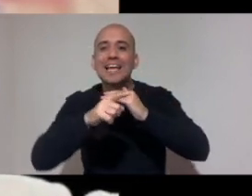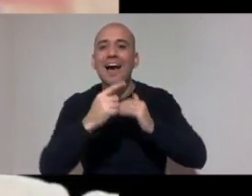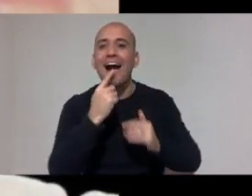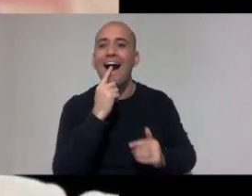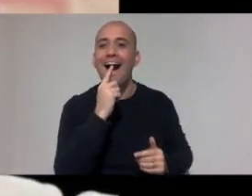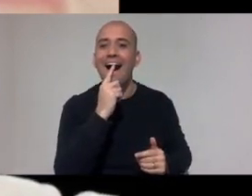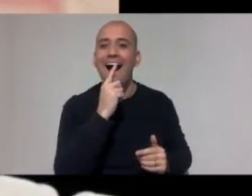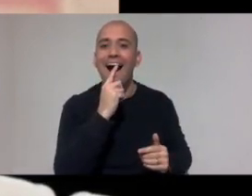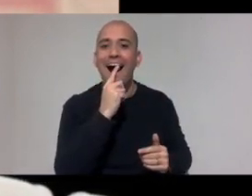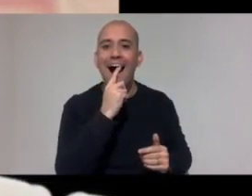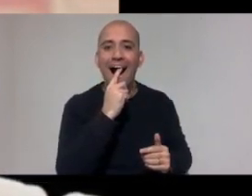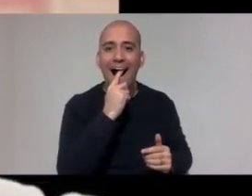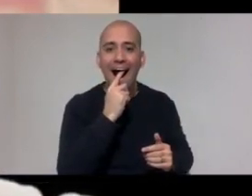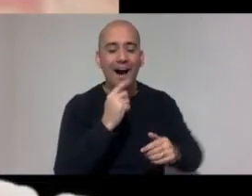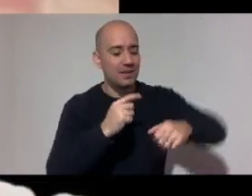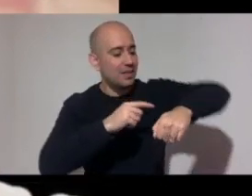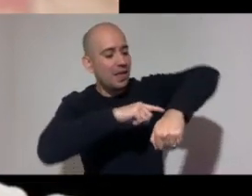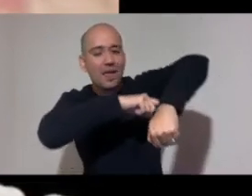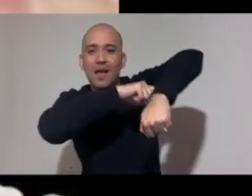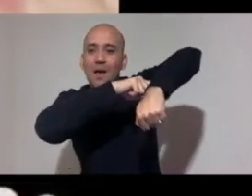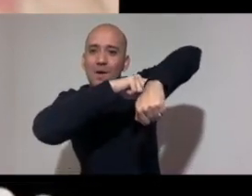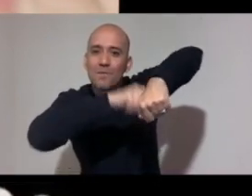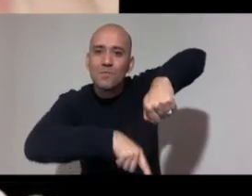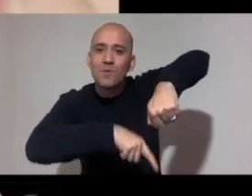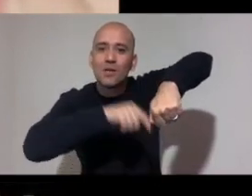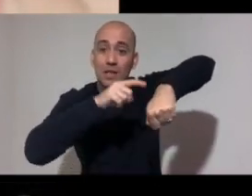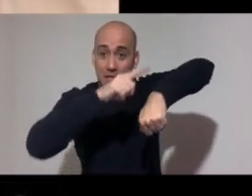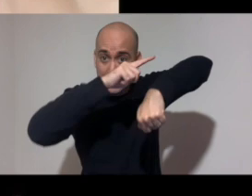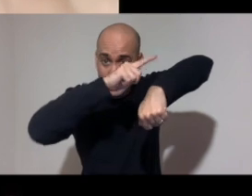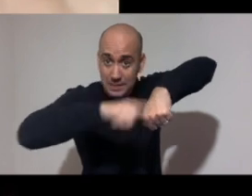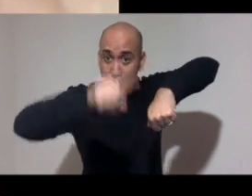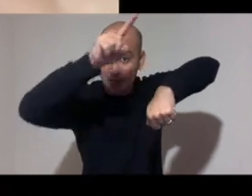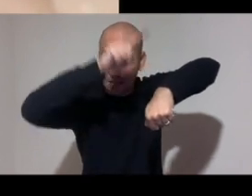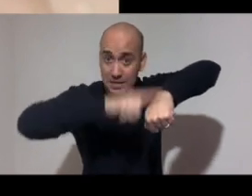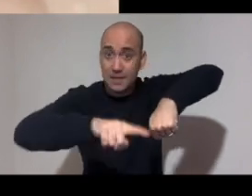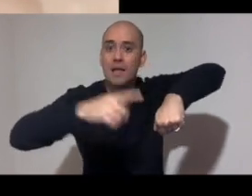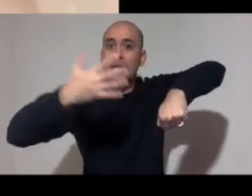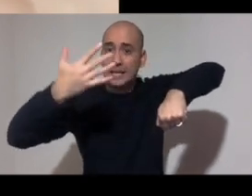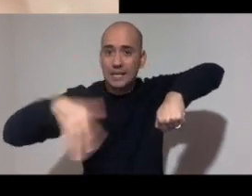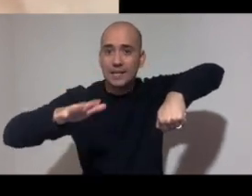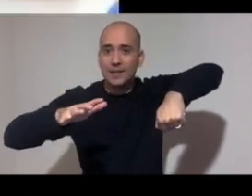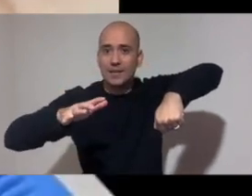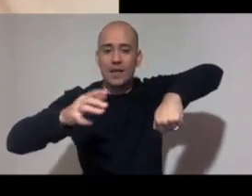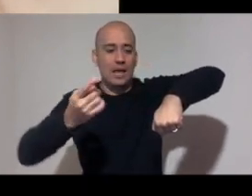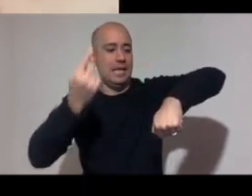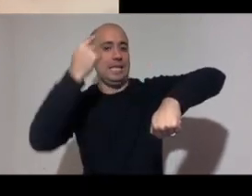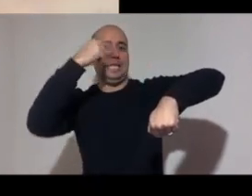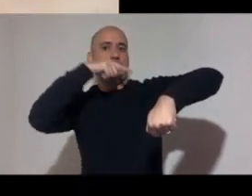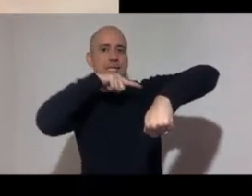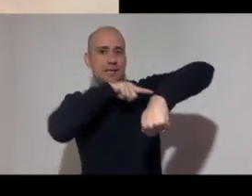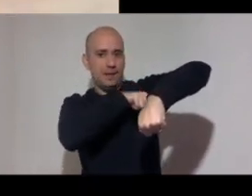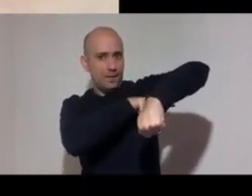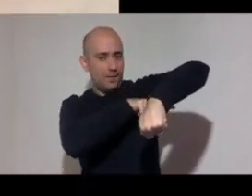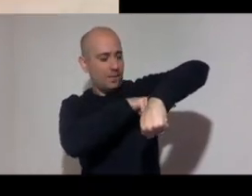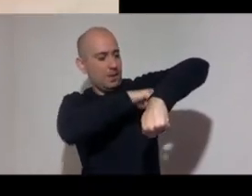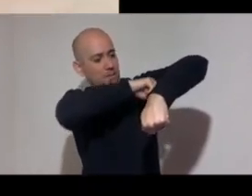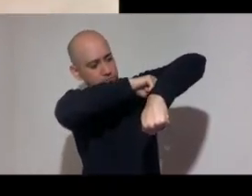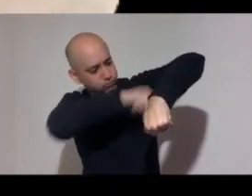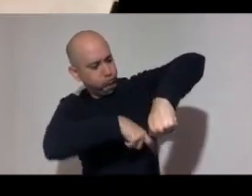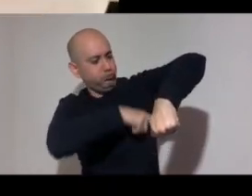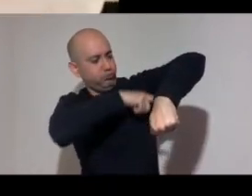manera, barremos todas las superficies suavemente sin saltarnos